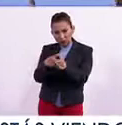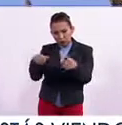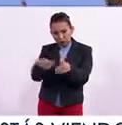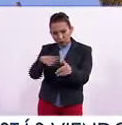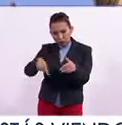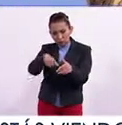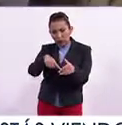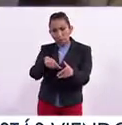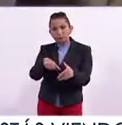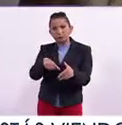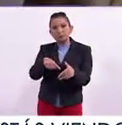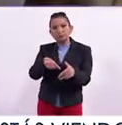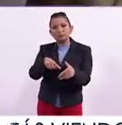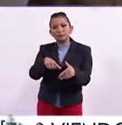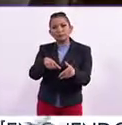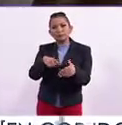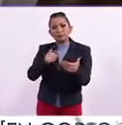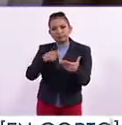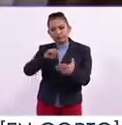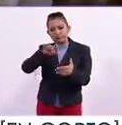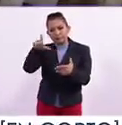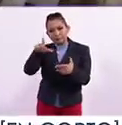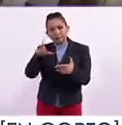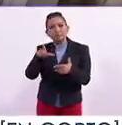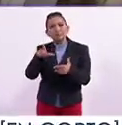digamos, experto, de asesor,